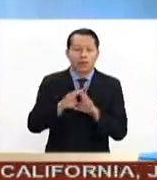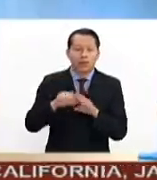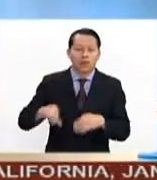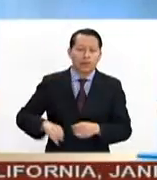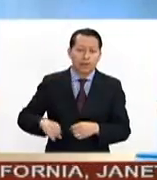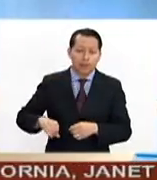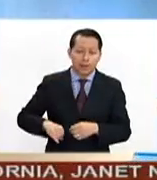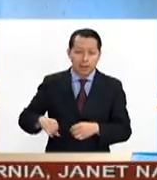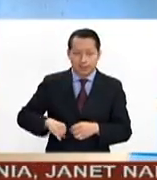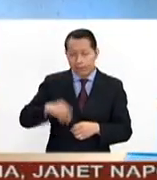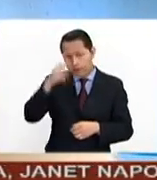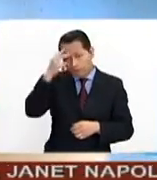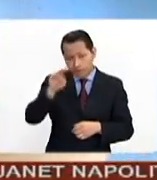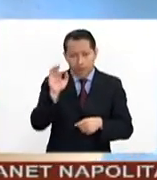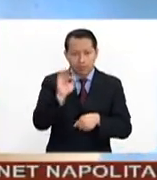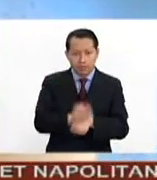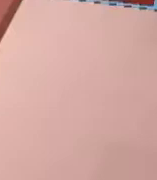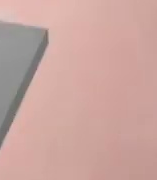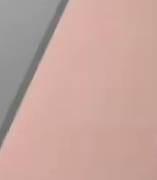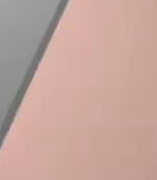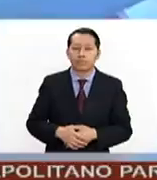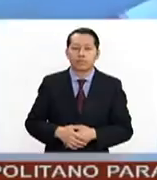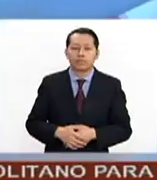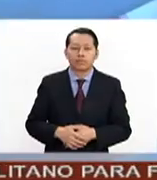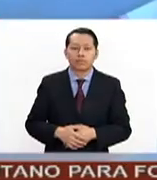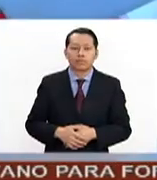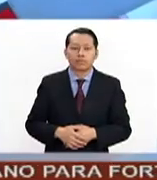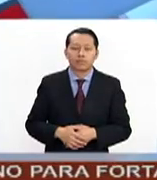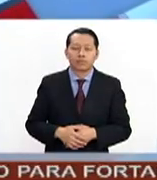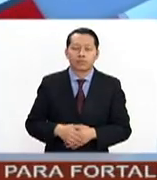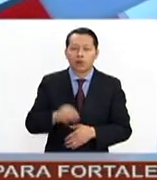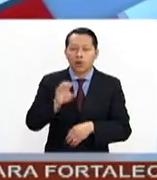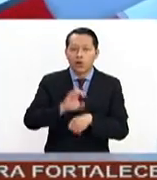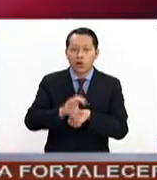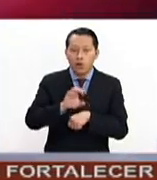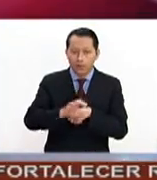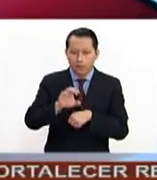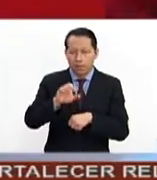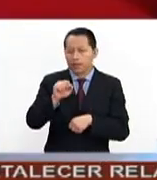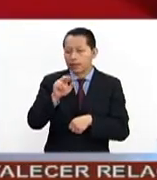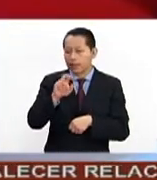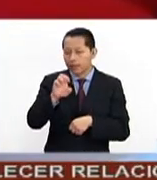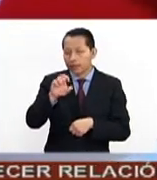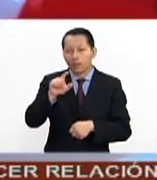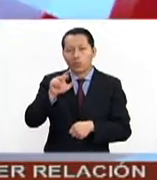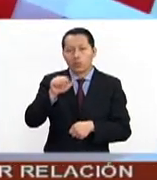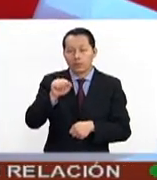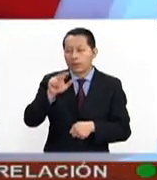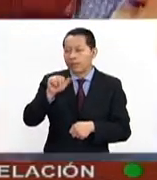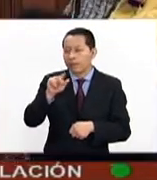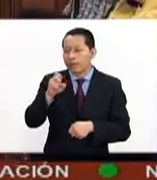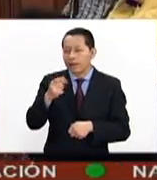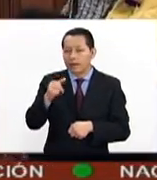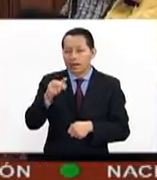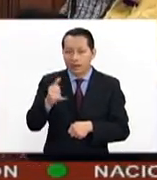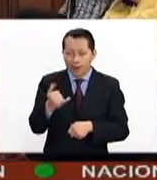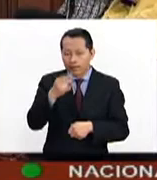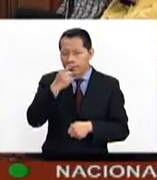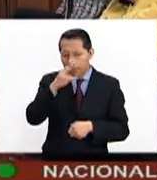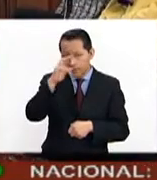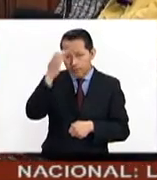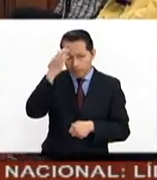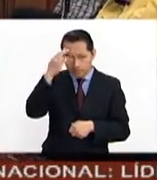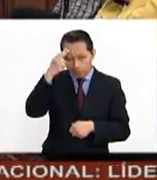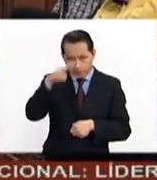intereses de los mexicanos. Desde Colombia, el canciller Luis Videgaray reconoció que México y Estados Unidos